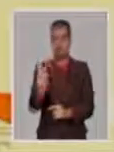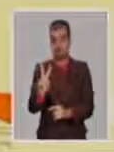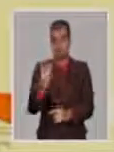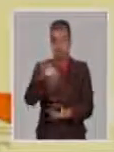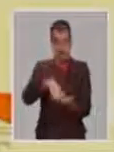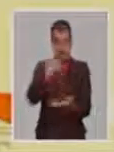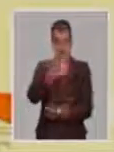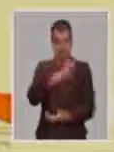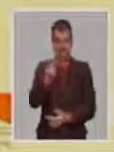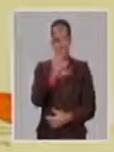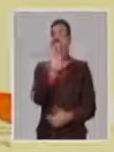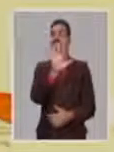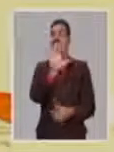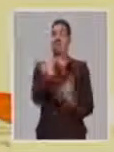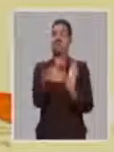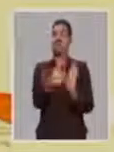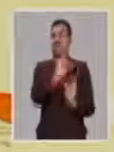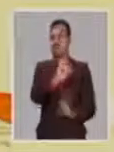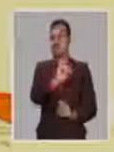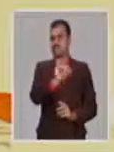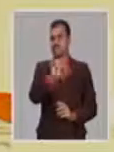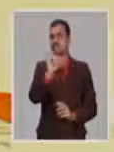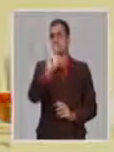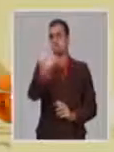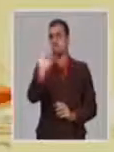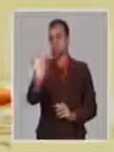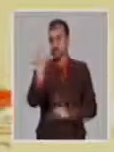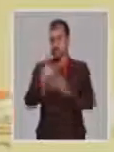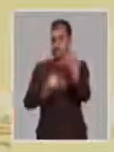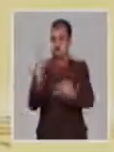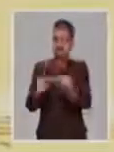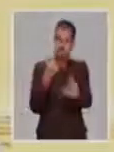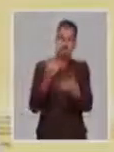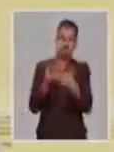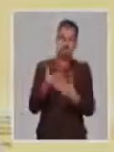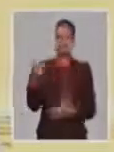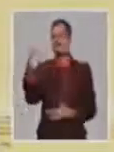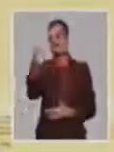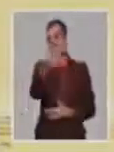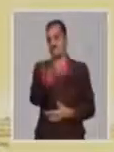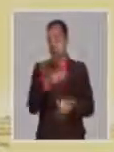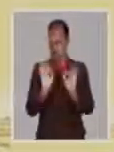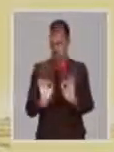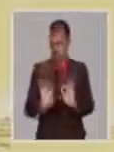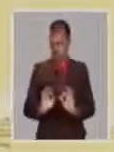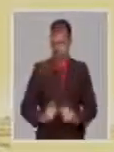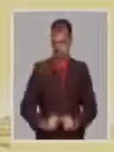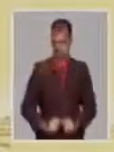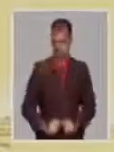de 5.658 pacientes en el estudio Soberana 02 fase 3,